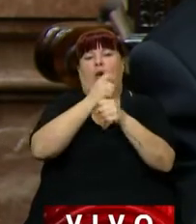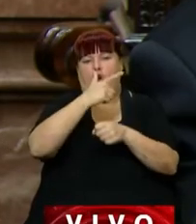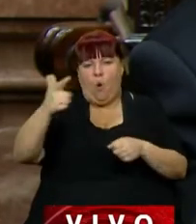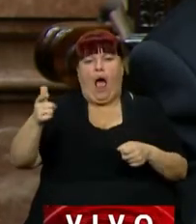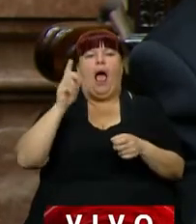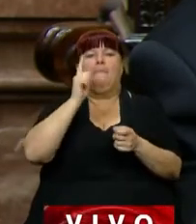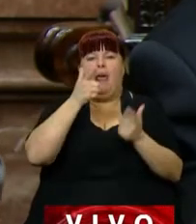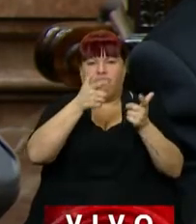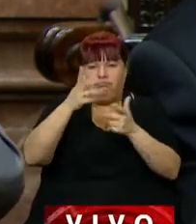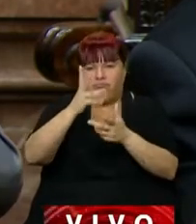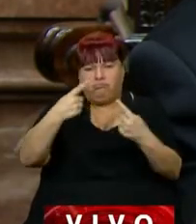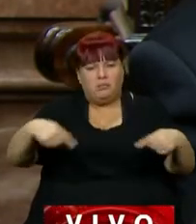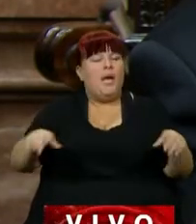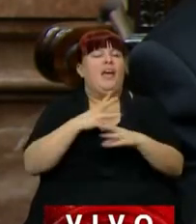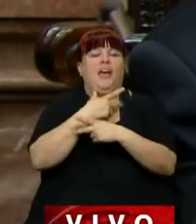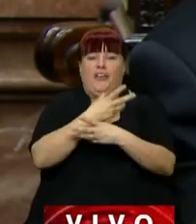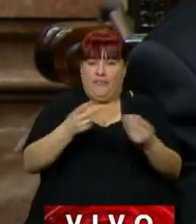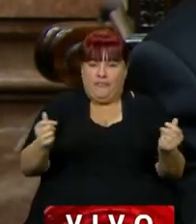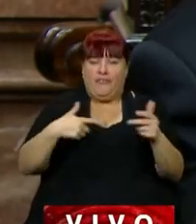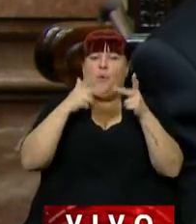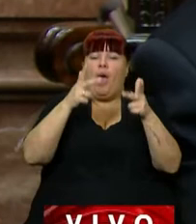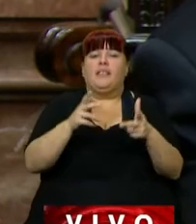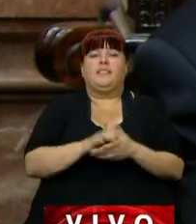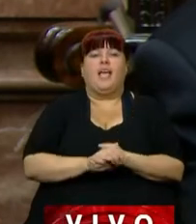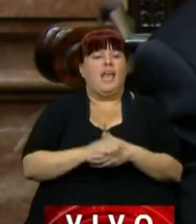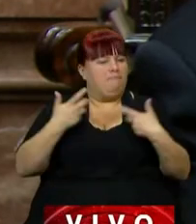la inseguridad. Pero para terminar, les quiero decir